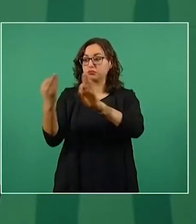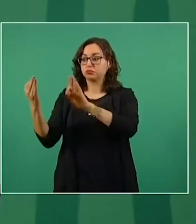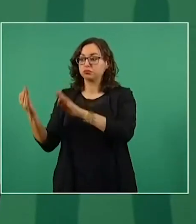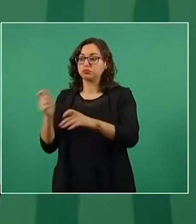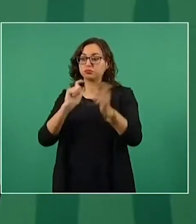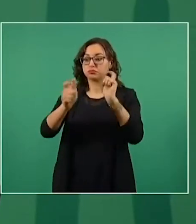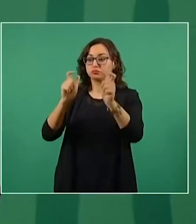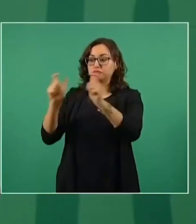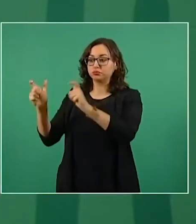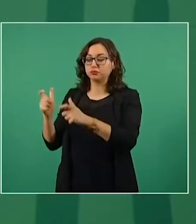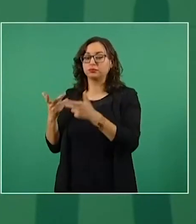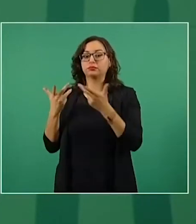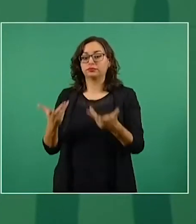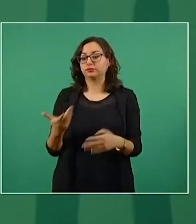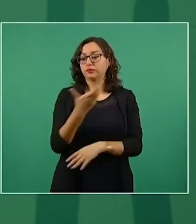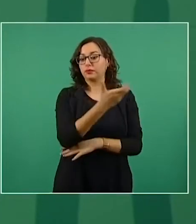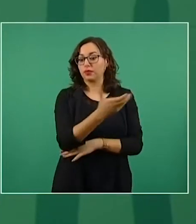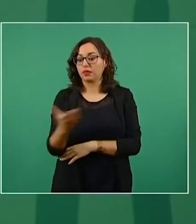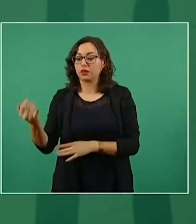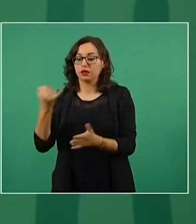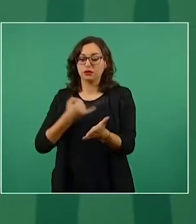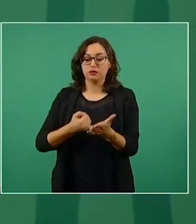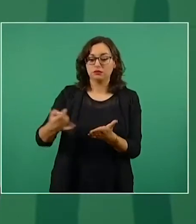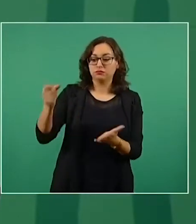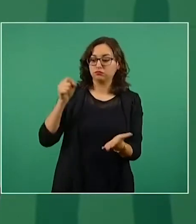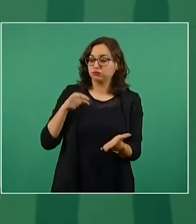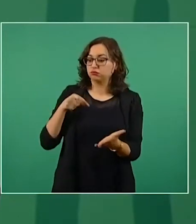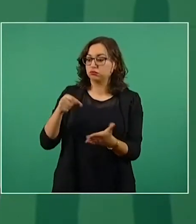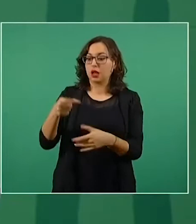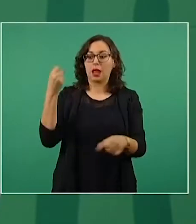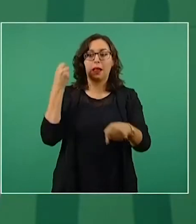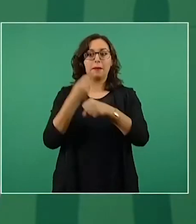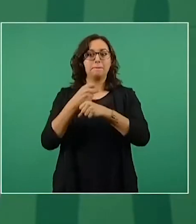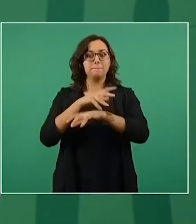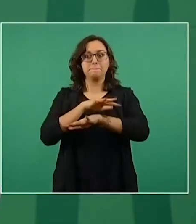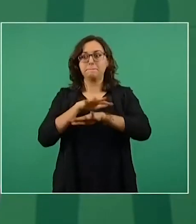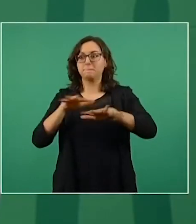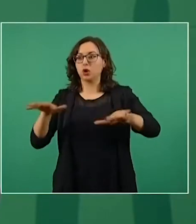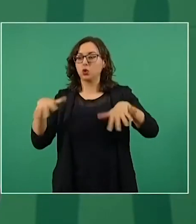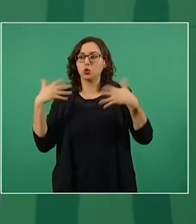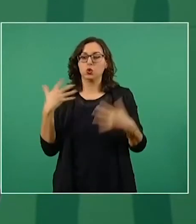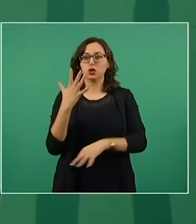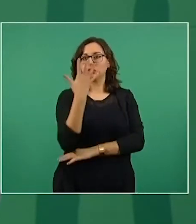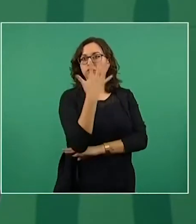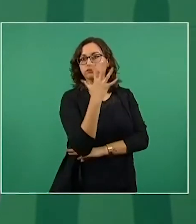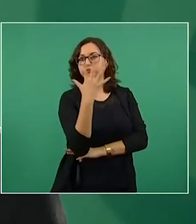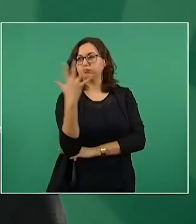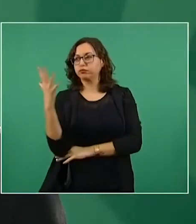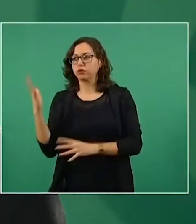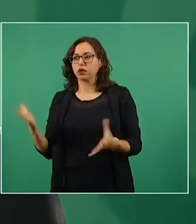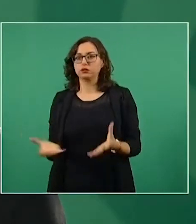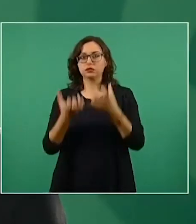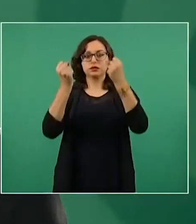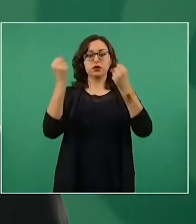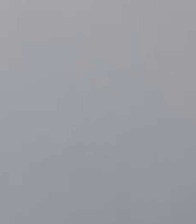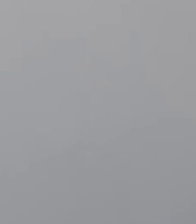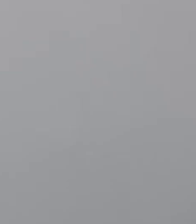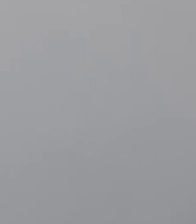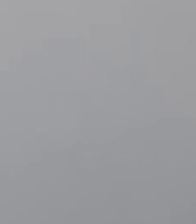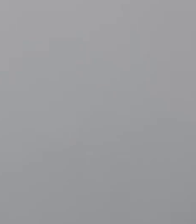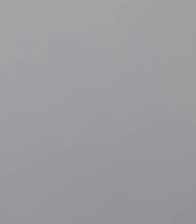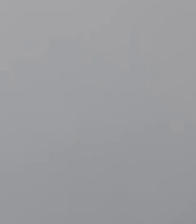técnica o las resoluciones que han surgido de las investigaciones o auditorías relacionadas con la realización de la obra.